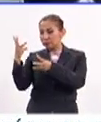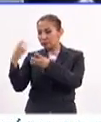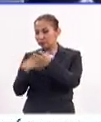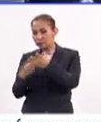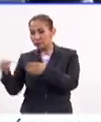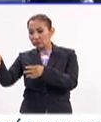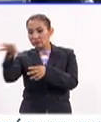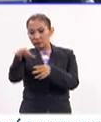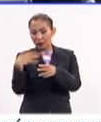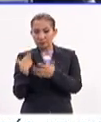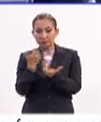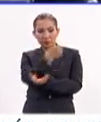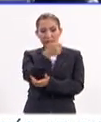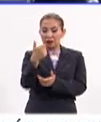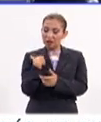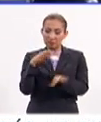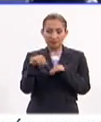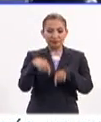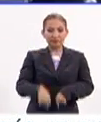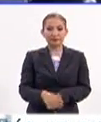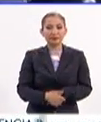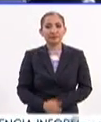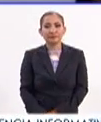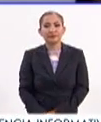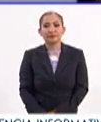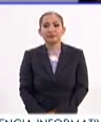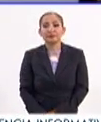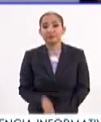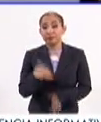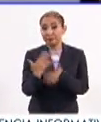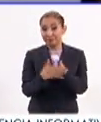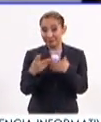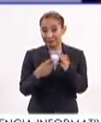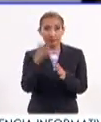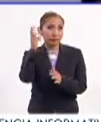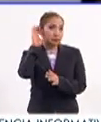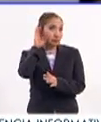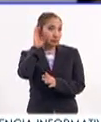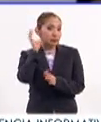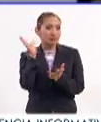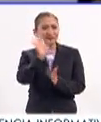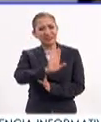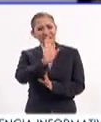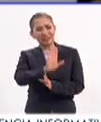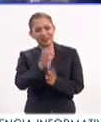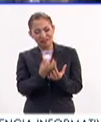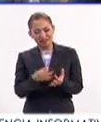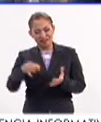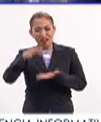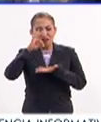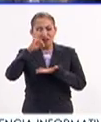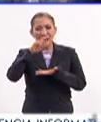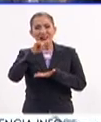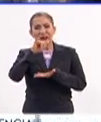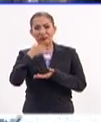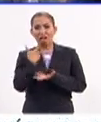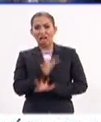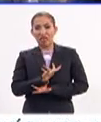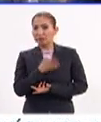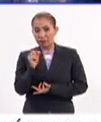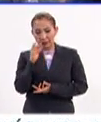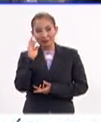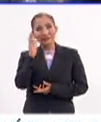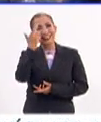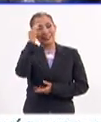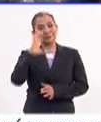3 hijos y los 6 ya están trabajando en hacer algo. La próxima vez que escuche la frase "pareces jarrito de Tlaquepaque", no se ofenda y